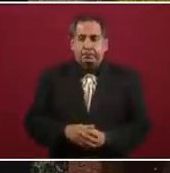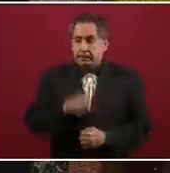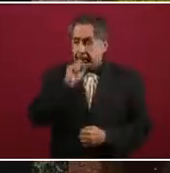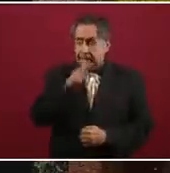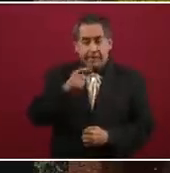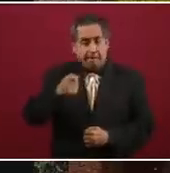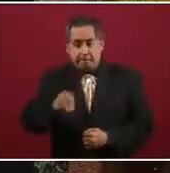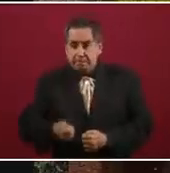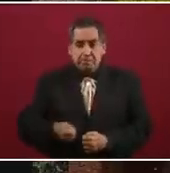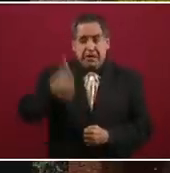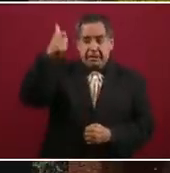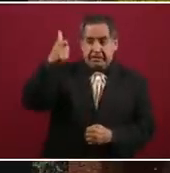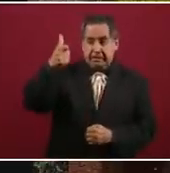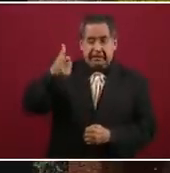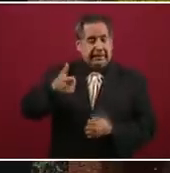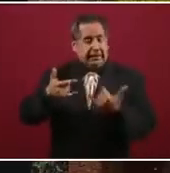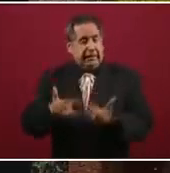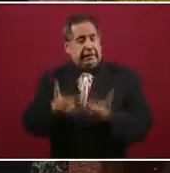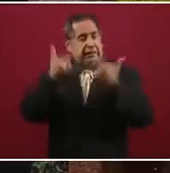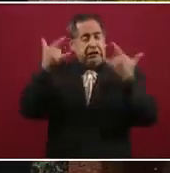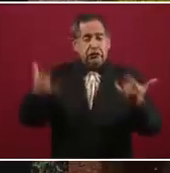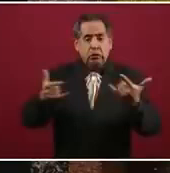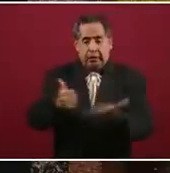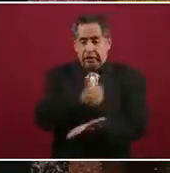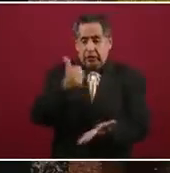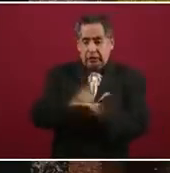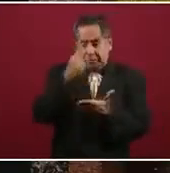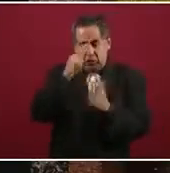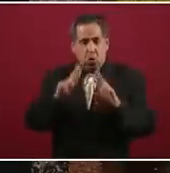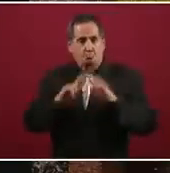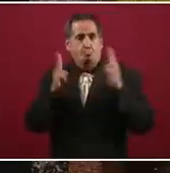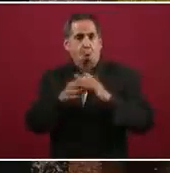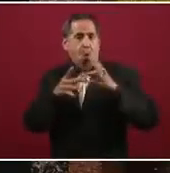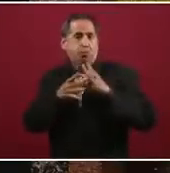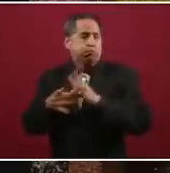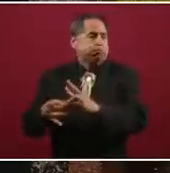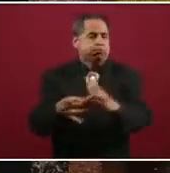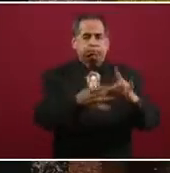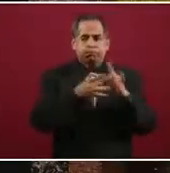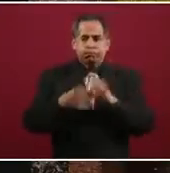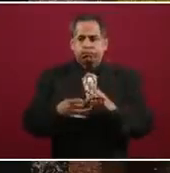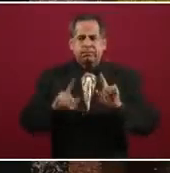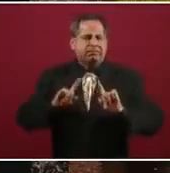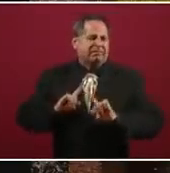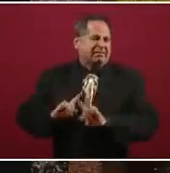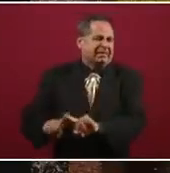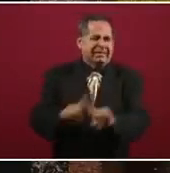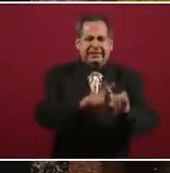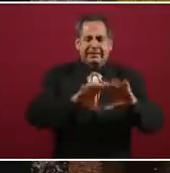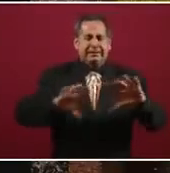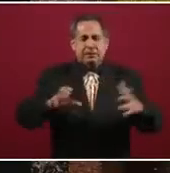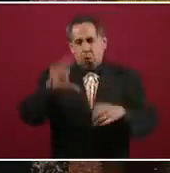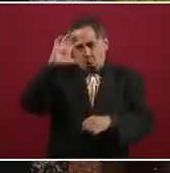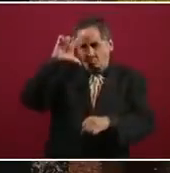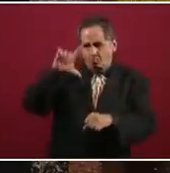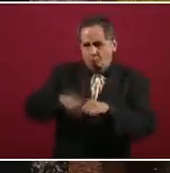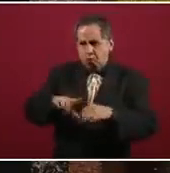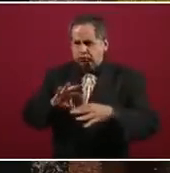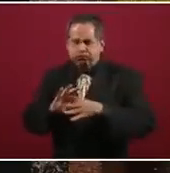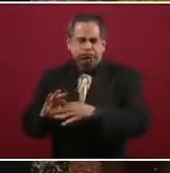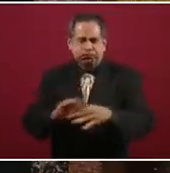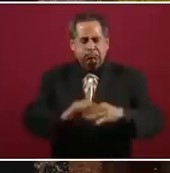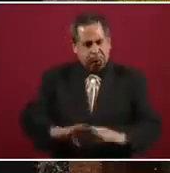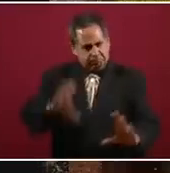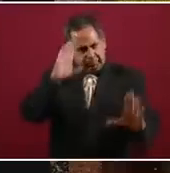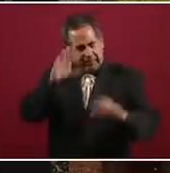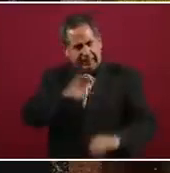con la participación de las entidades del país y de la Ciudad de México unidos en las diversas, en la diversidad de nuestras culturas. Mandamos un